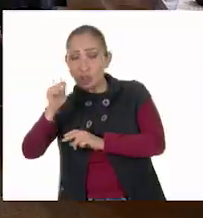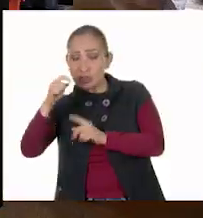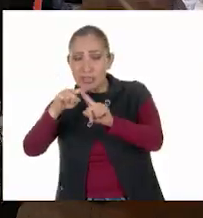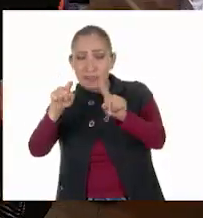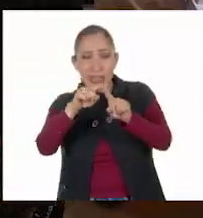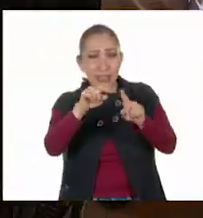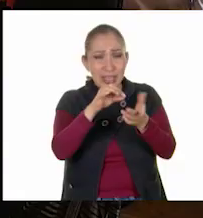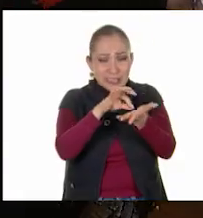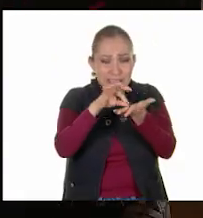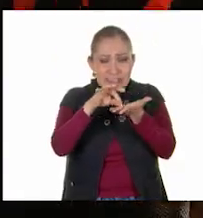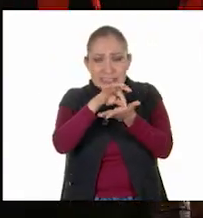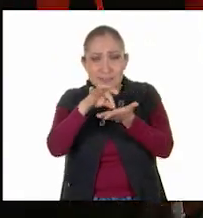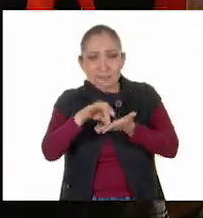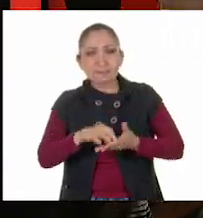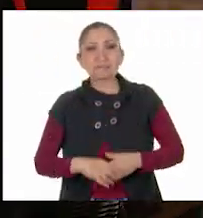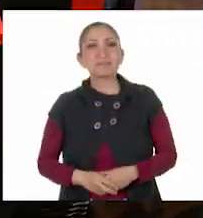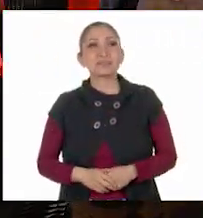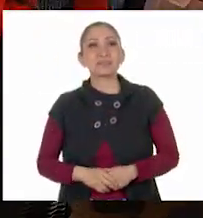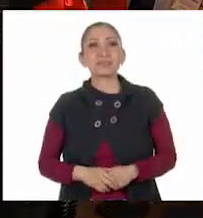semillas.